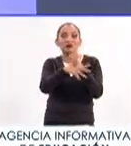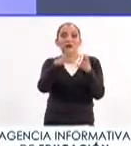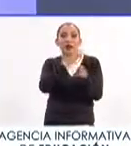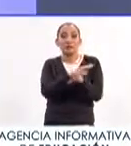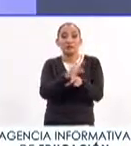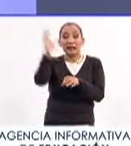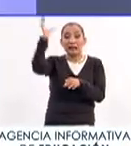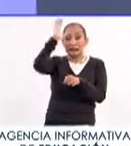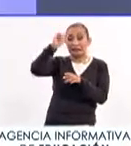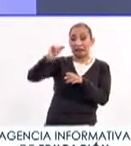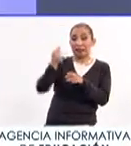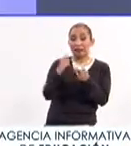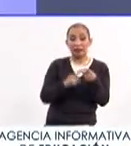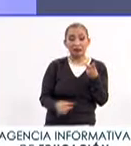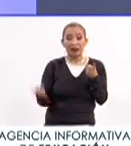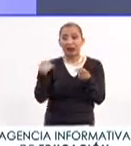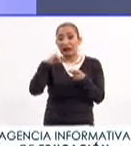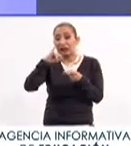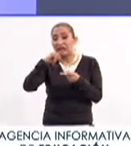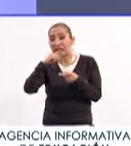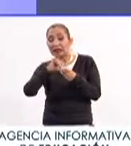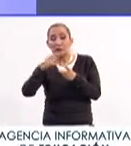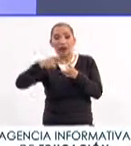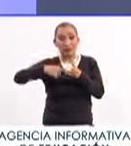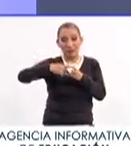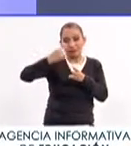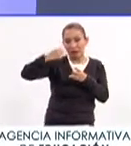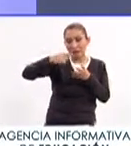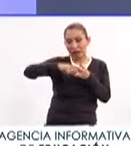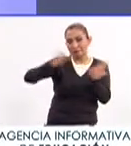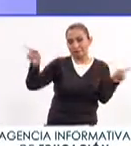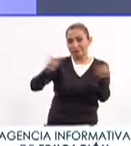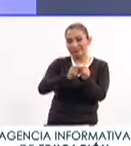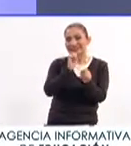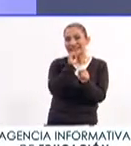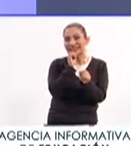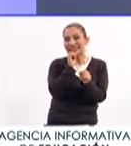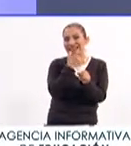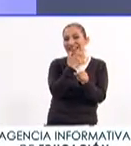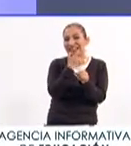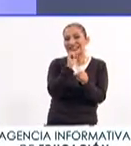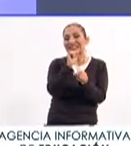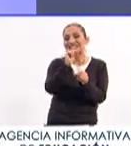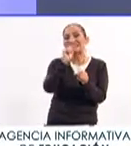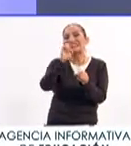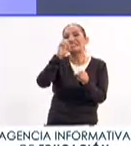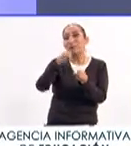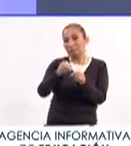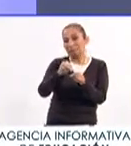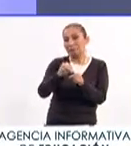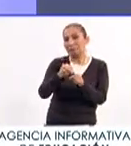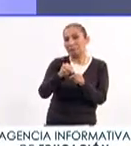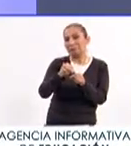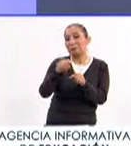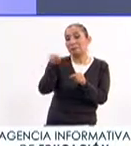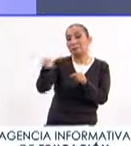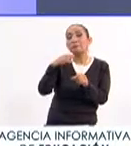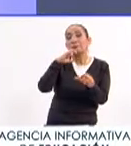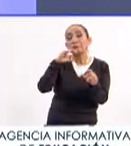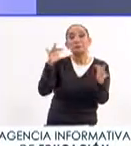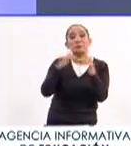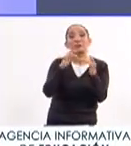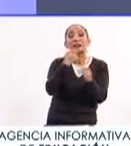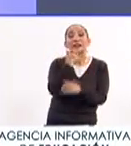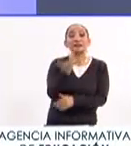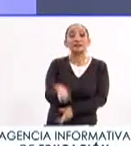Las ciencias, tecnología, ingeniería, matemáticas, que se llaman por sus siglas en inglés STEM, se comunican